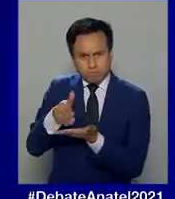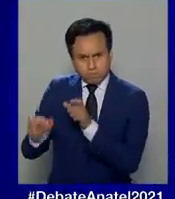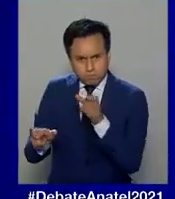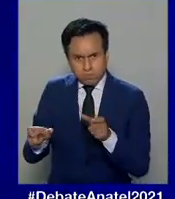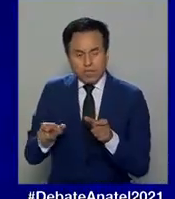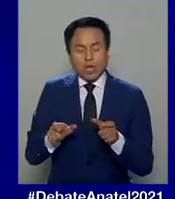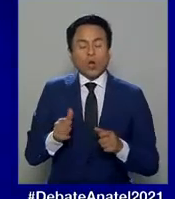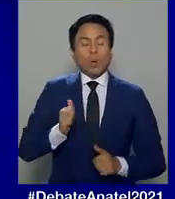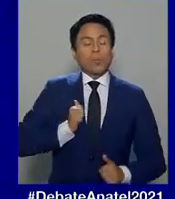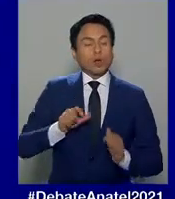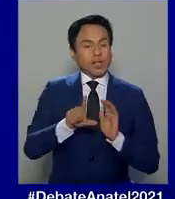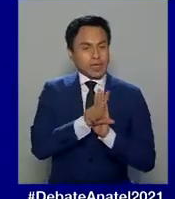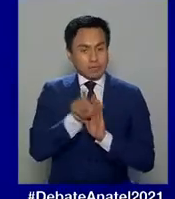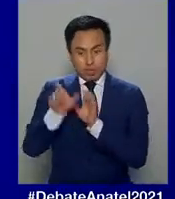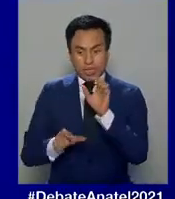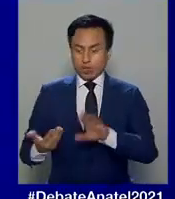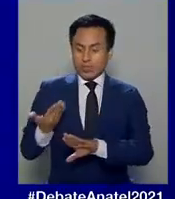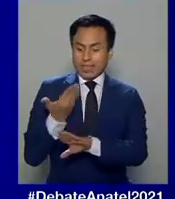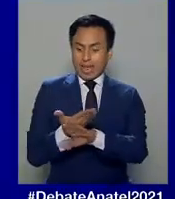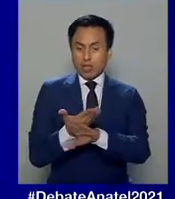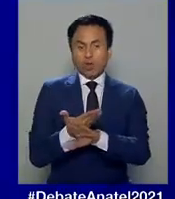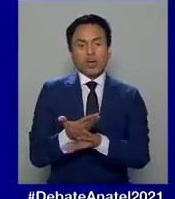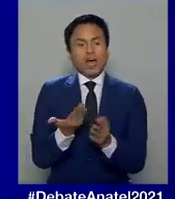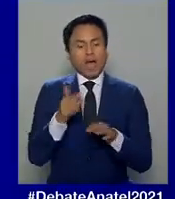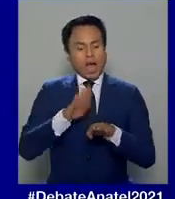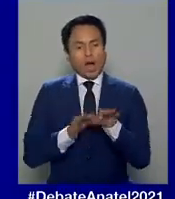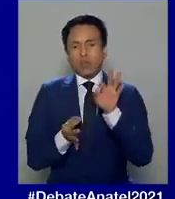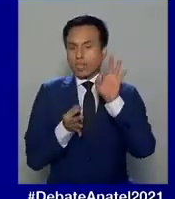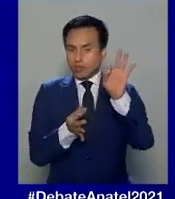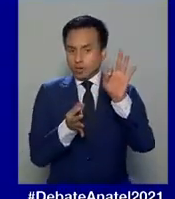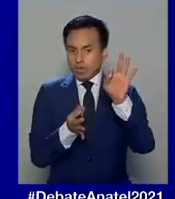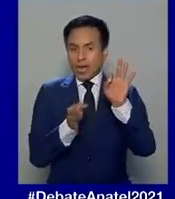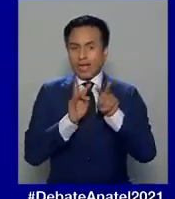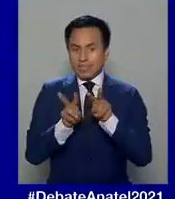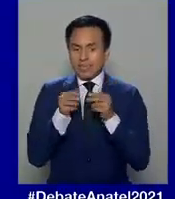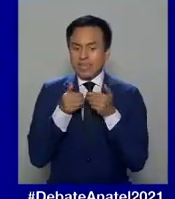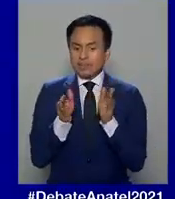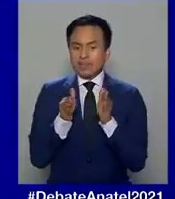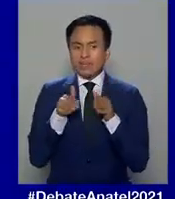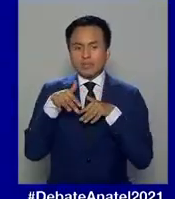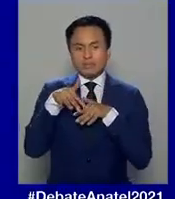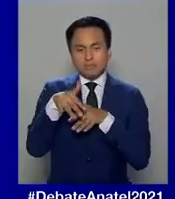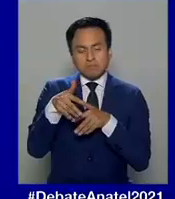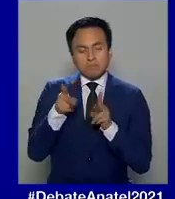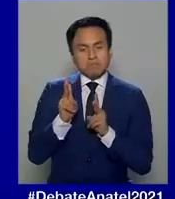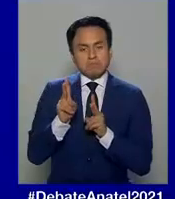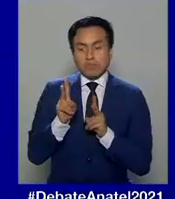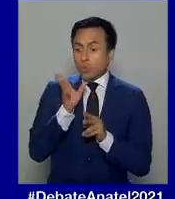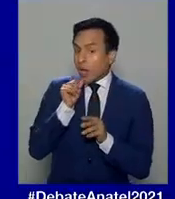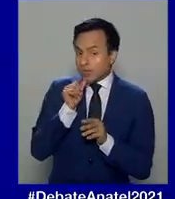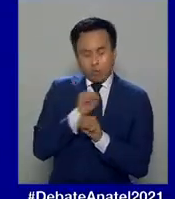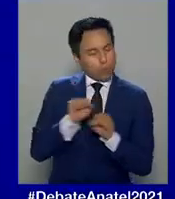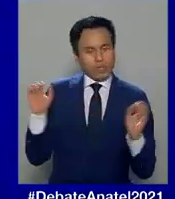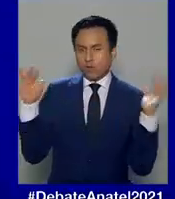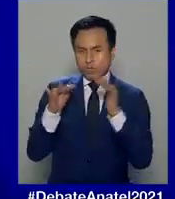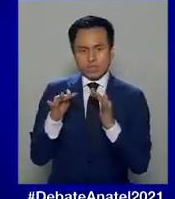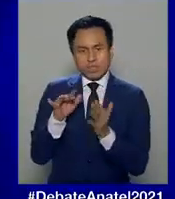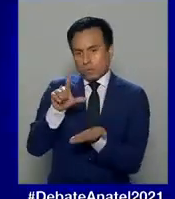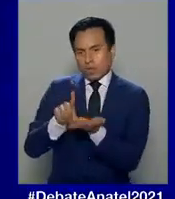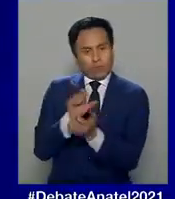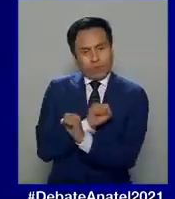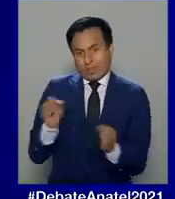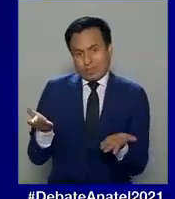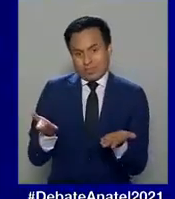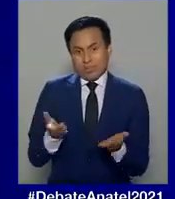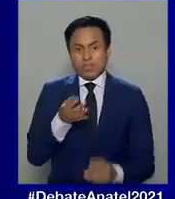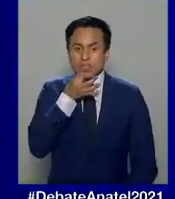personas que no han solicitado la autorización necesaria para ejercer su libre derecho a manifestarse no pueden reunirse en un lugar como ese. Y le